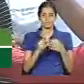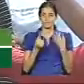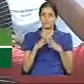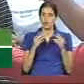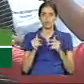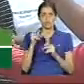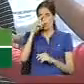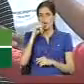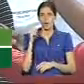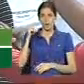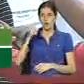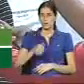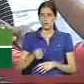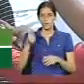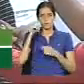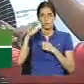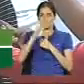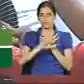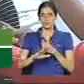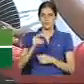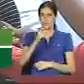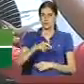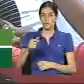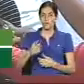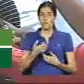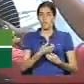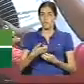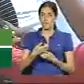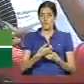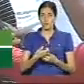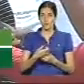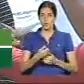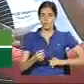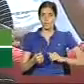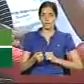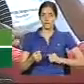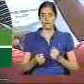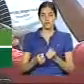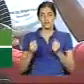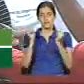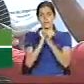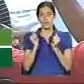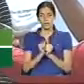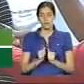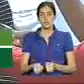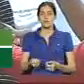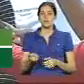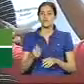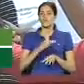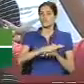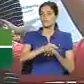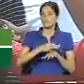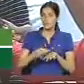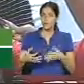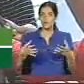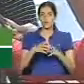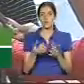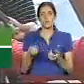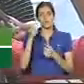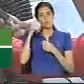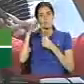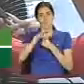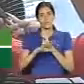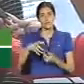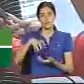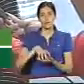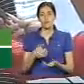años de protección civil, bomberos, Polianzuátegui, policías municipales, cuerpos de seguridad del estado,